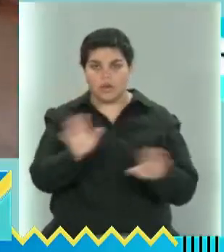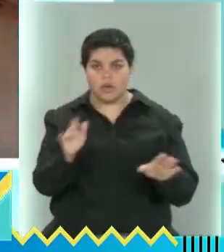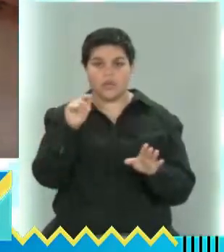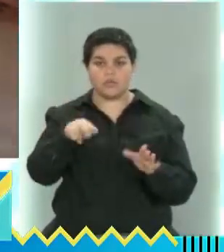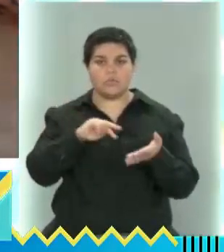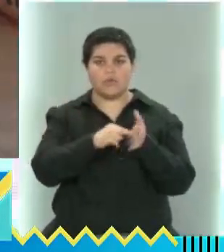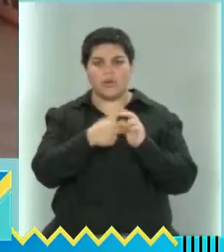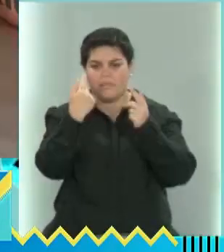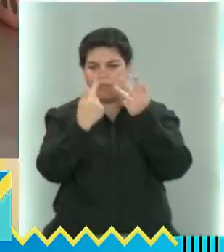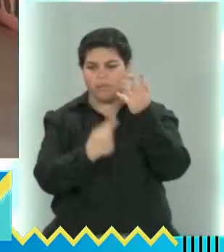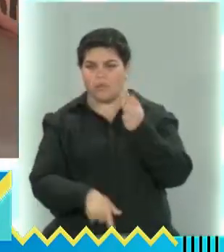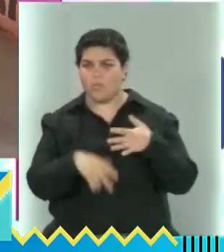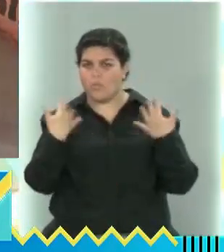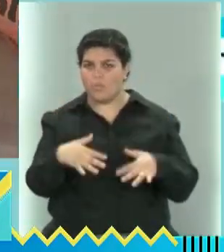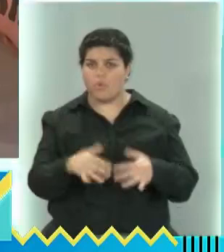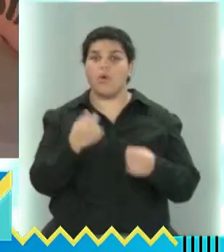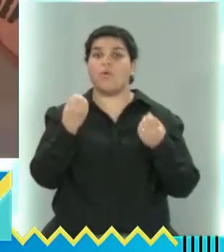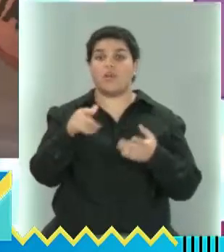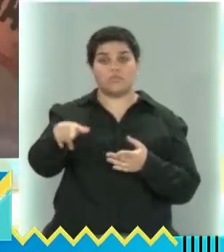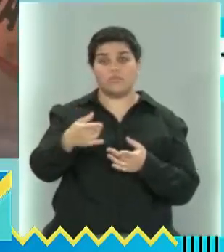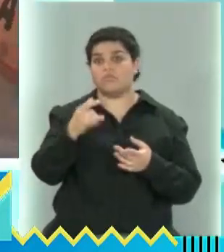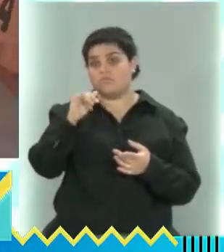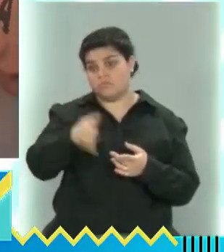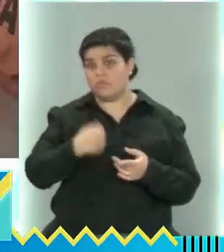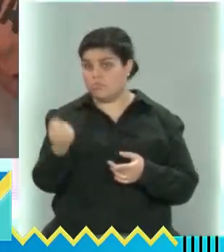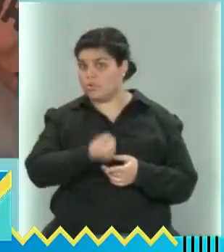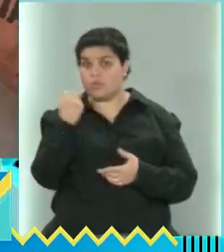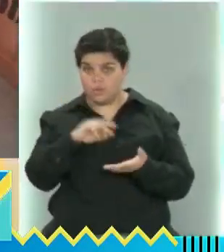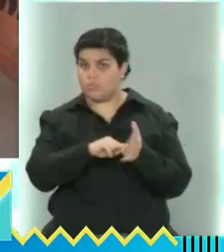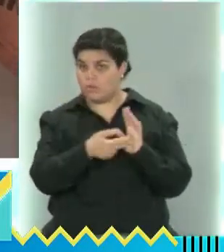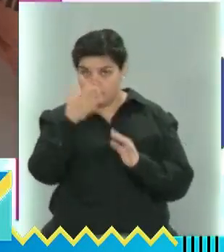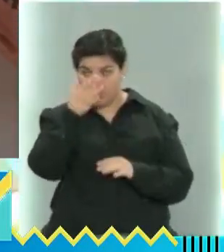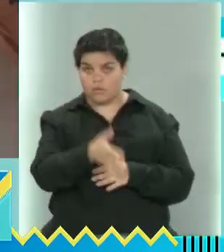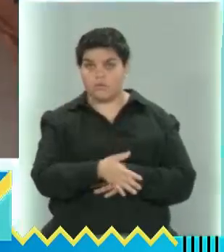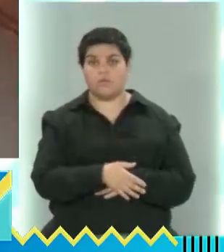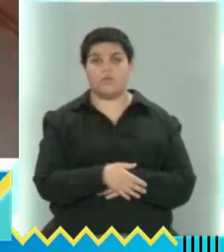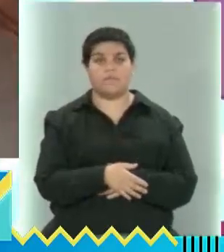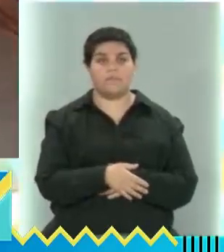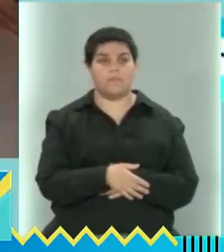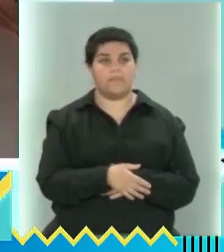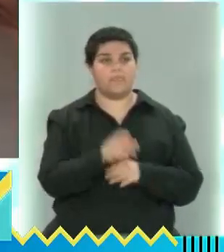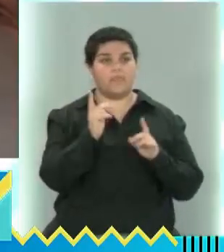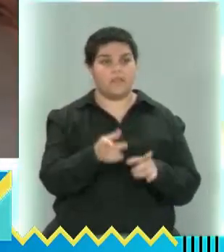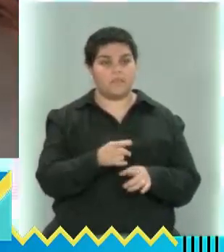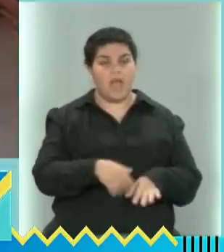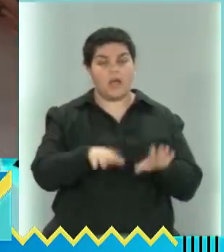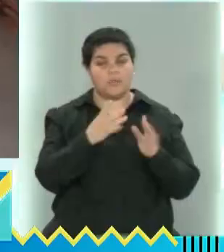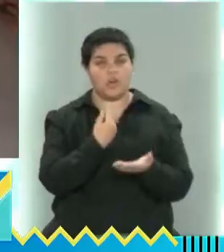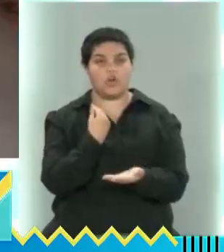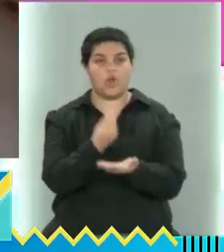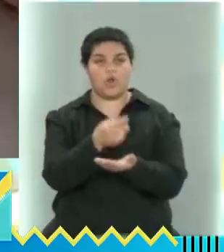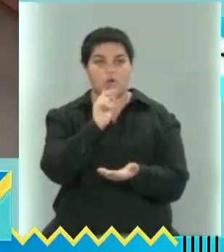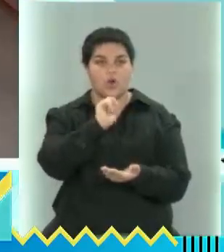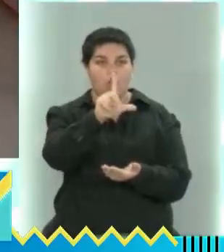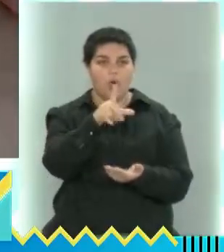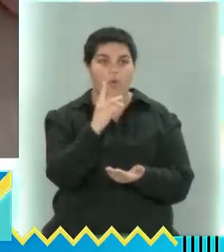una fuerza importante. Bien, y quizás te saco un poco de tu rol dentro de la universidad, pero digo, en